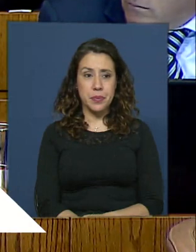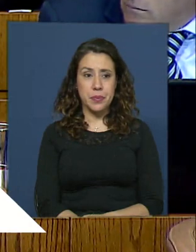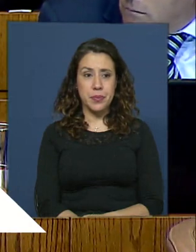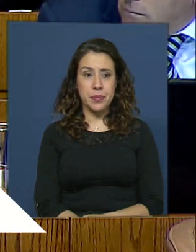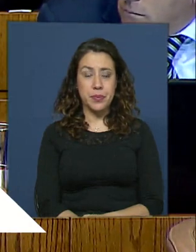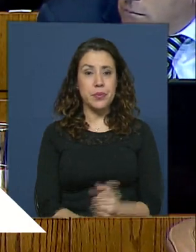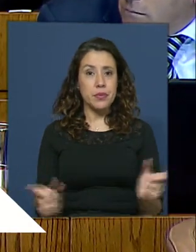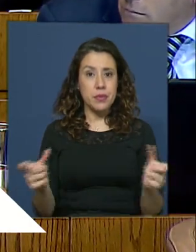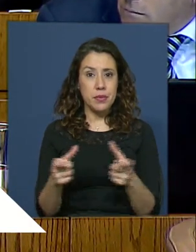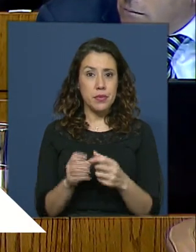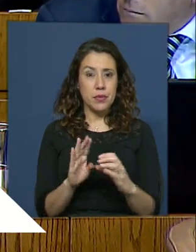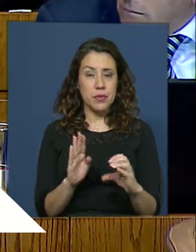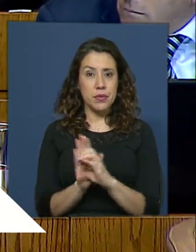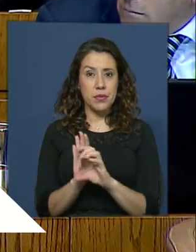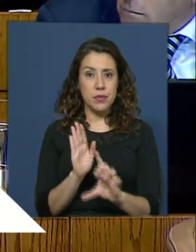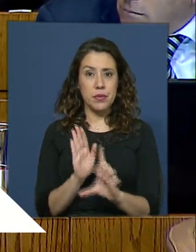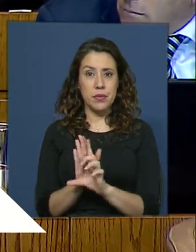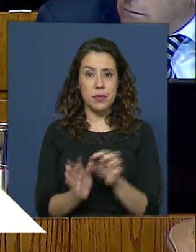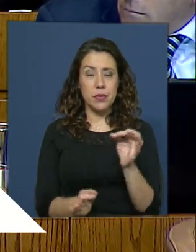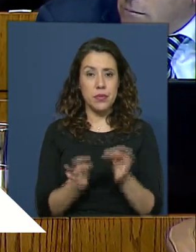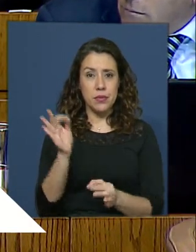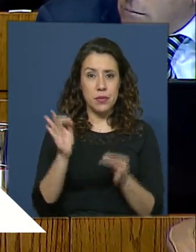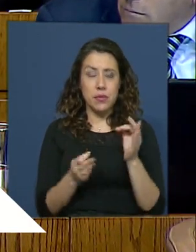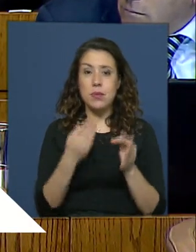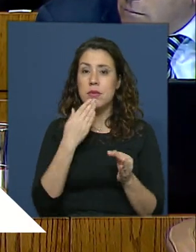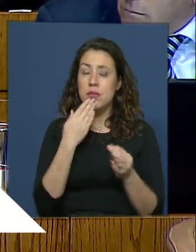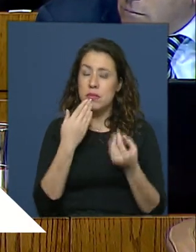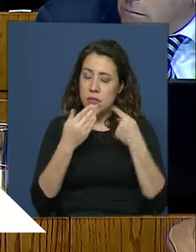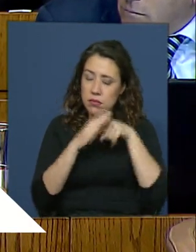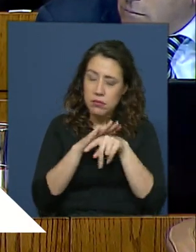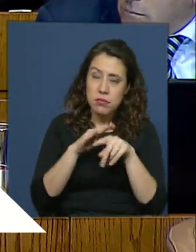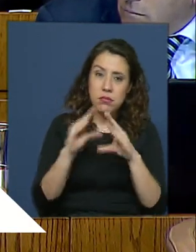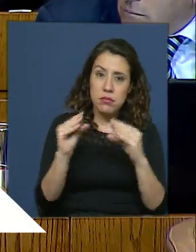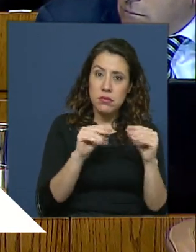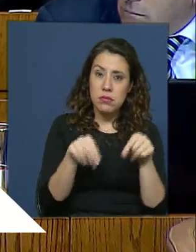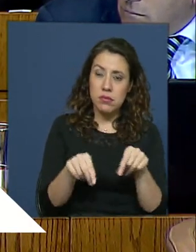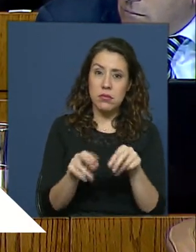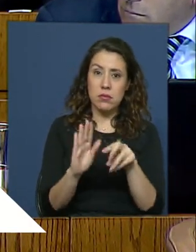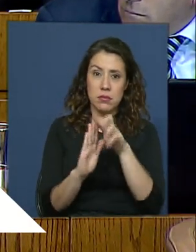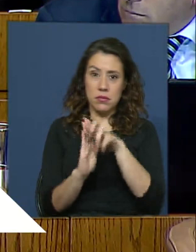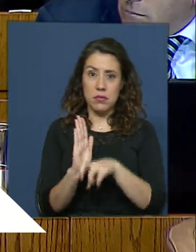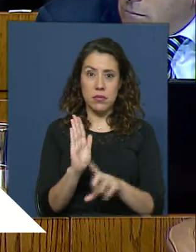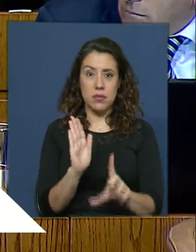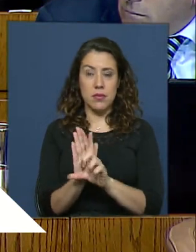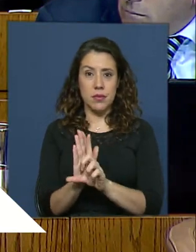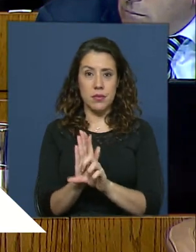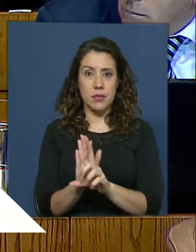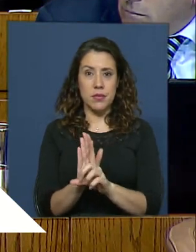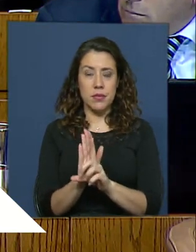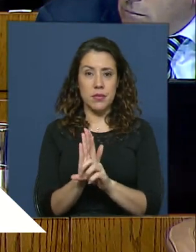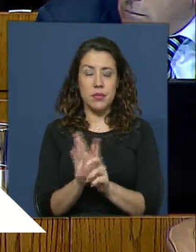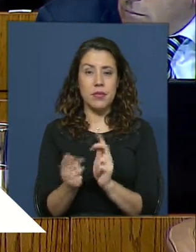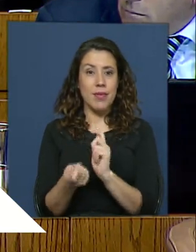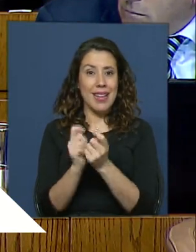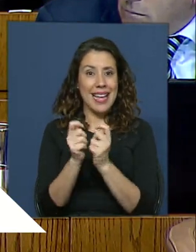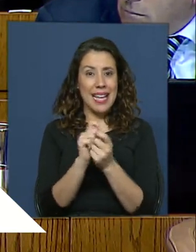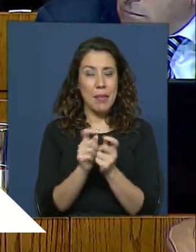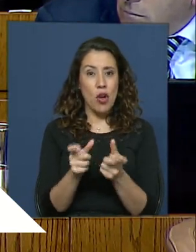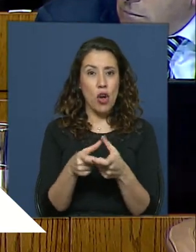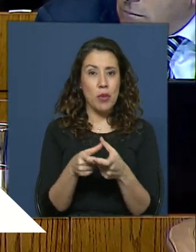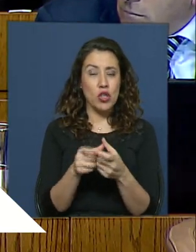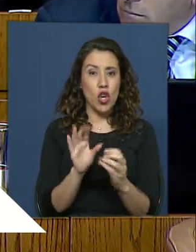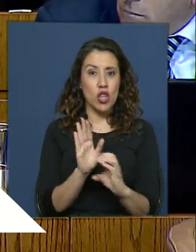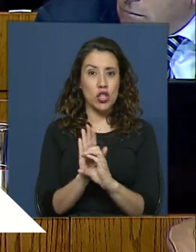La Comisión de Constitución, Legislación y Justicia también intervino en este proyecto de ley. La modificación de la